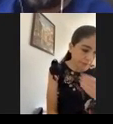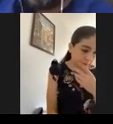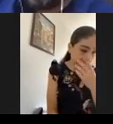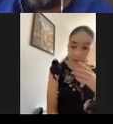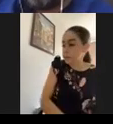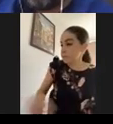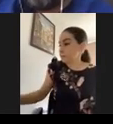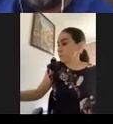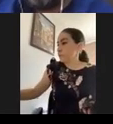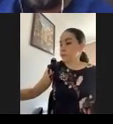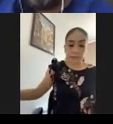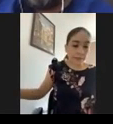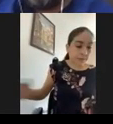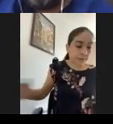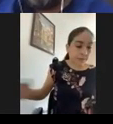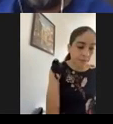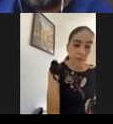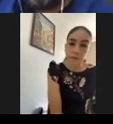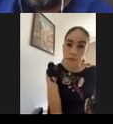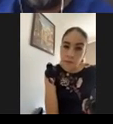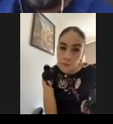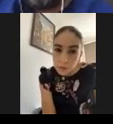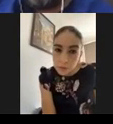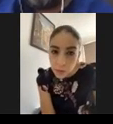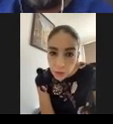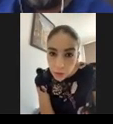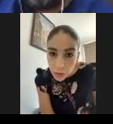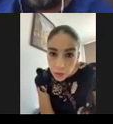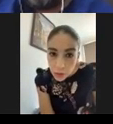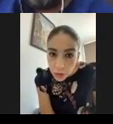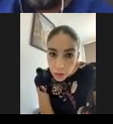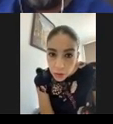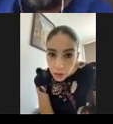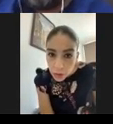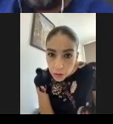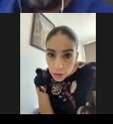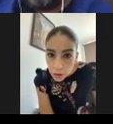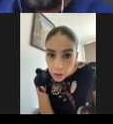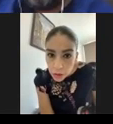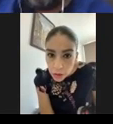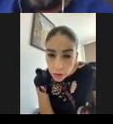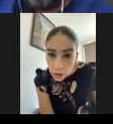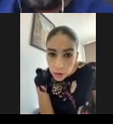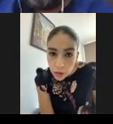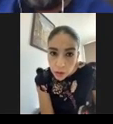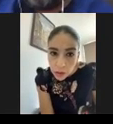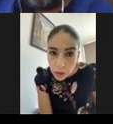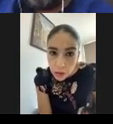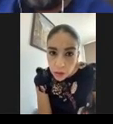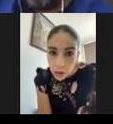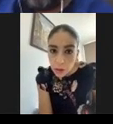Además, tuvimos la particularidad de generar un buzón electrónico para recibir cualquier aportación